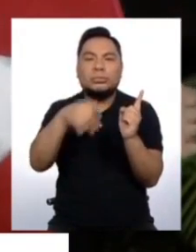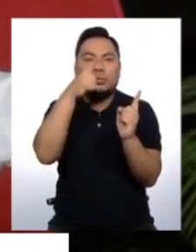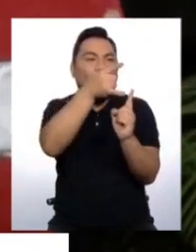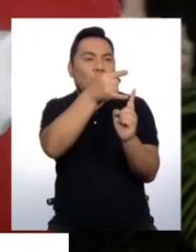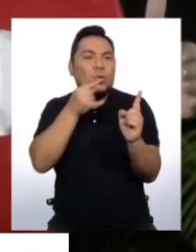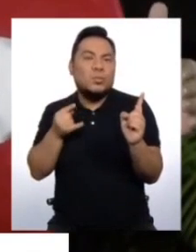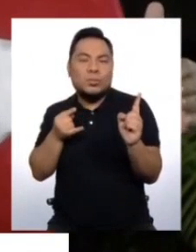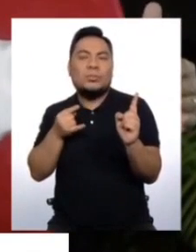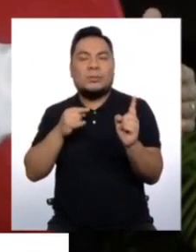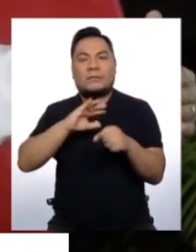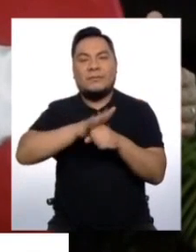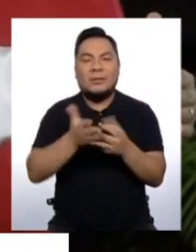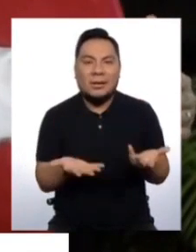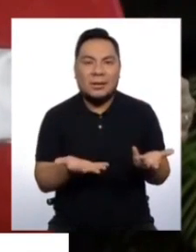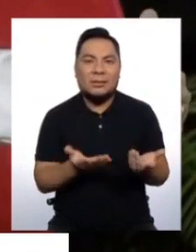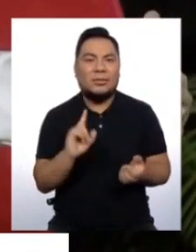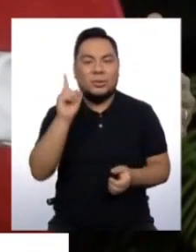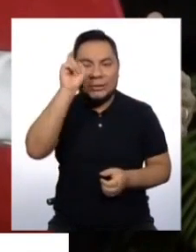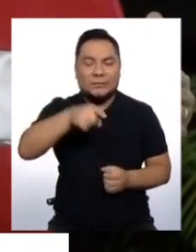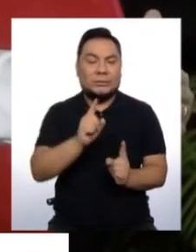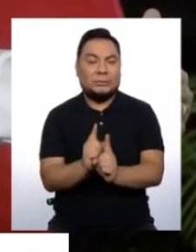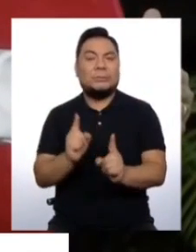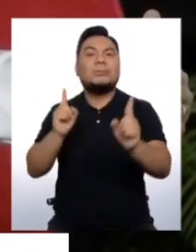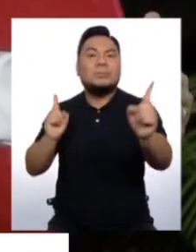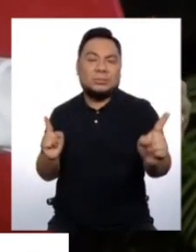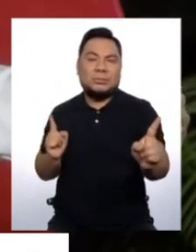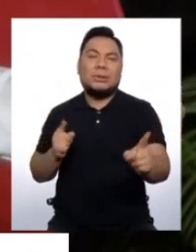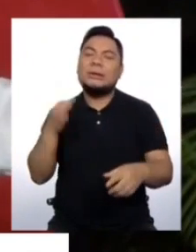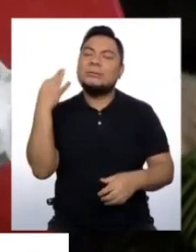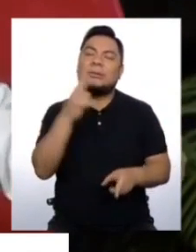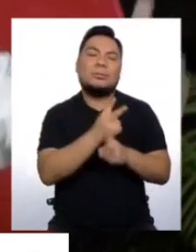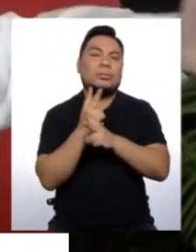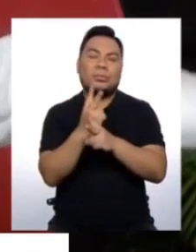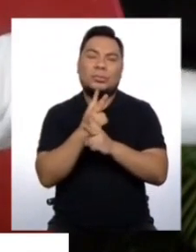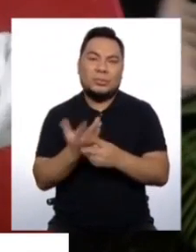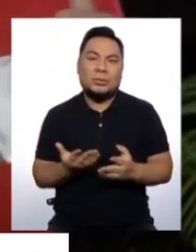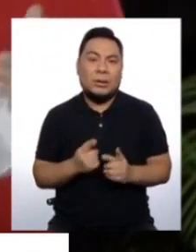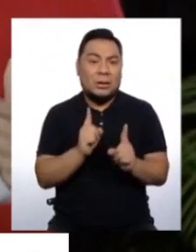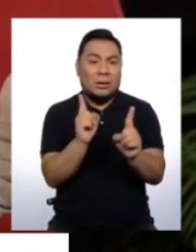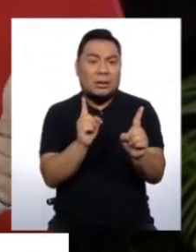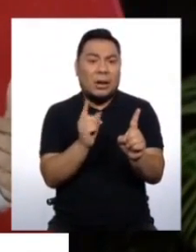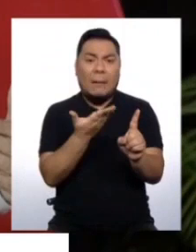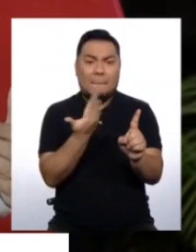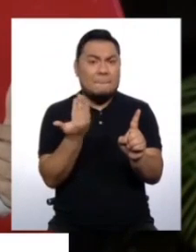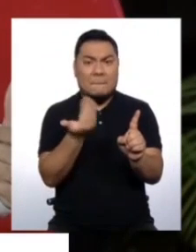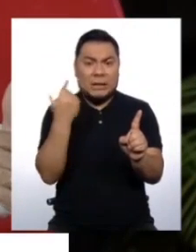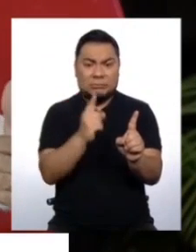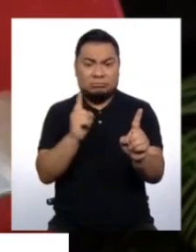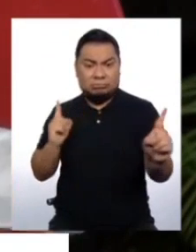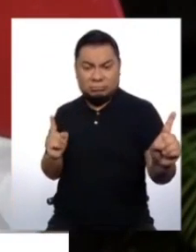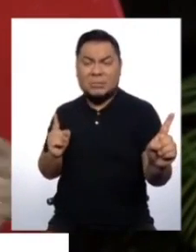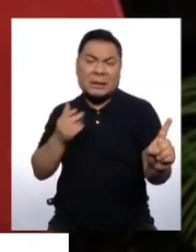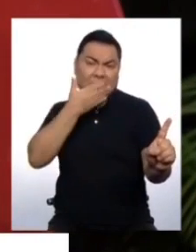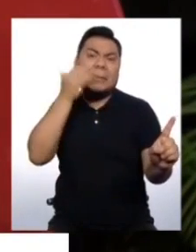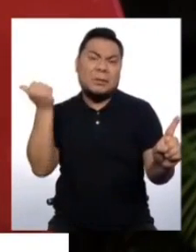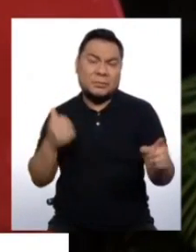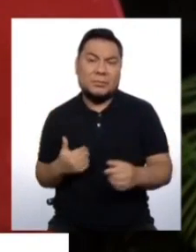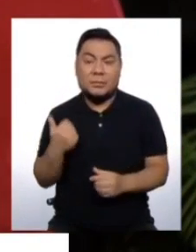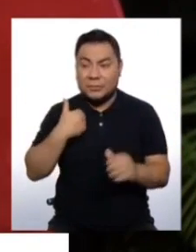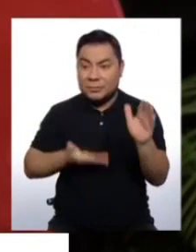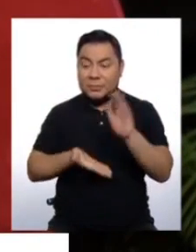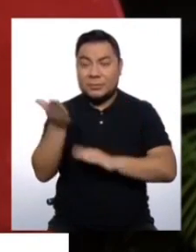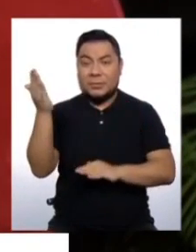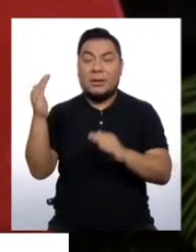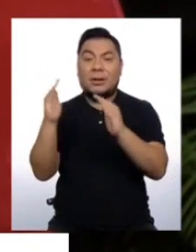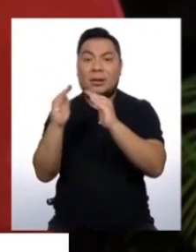distancia mínima de un metro. Y siempre hay que ser cuidadosos. Si es metro y medio, mejor aún. Salgo de la casa, me